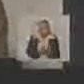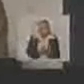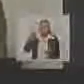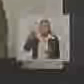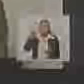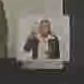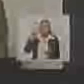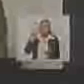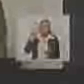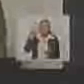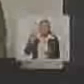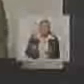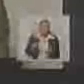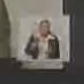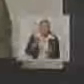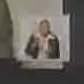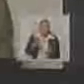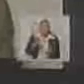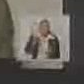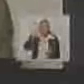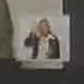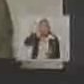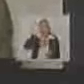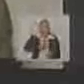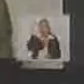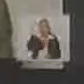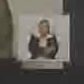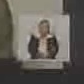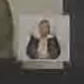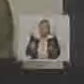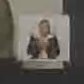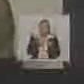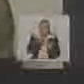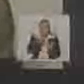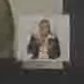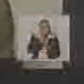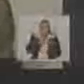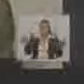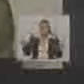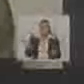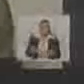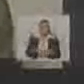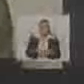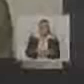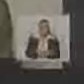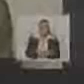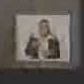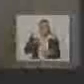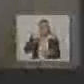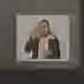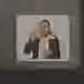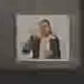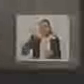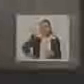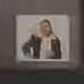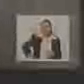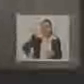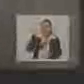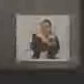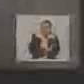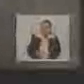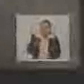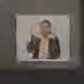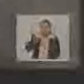asamblea como de la titularidad de la jefatura delegacional. Esa va a ser mi premisa en el...